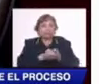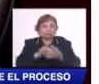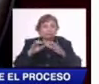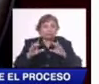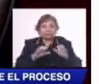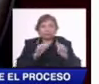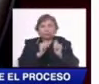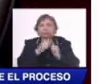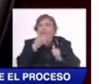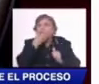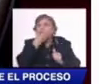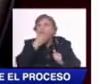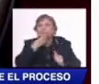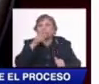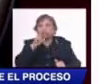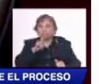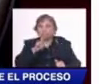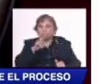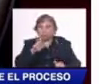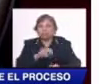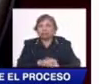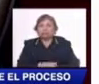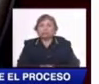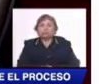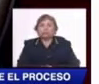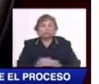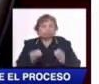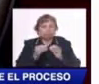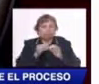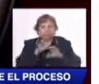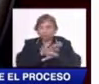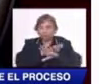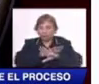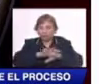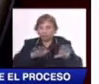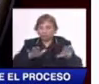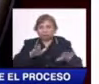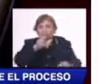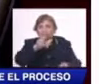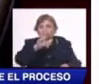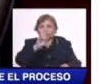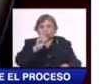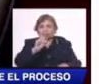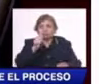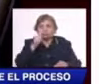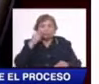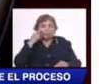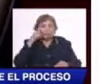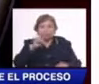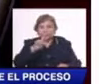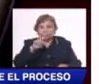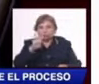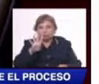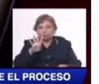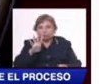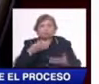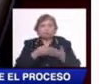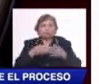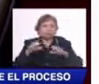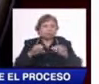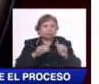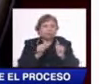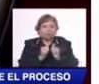cabo en diciembre de 2023. Concluye su mandato el 30 de abril de 2024,